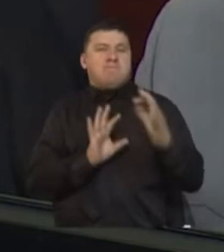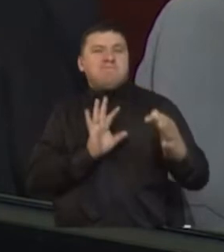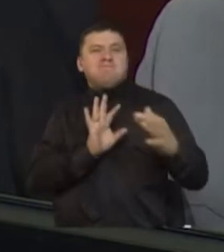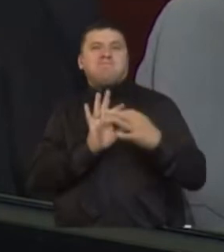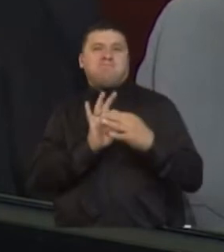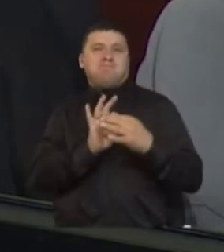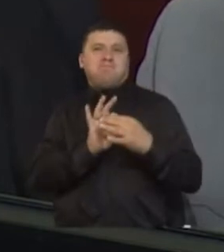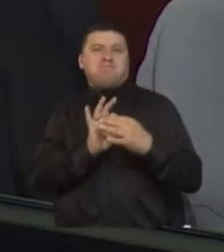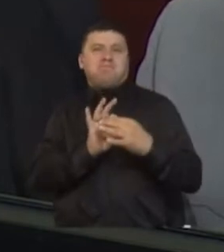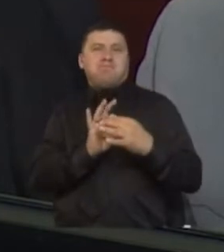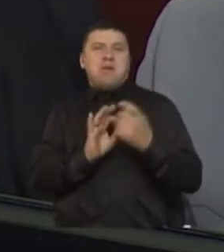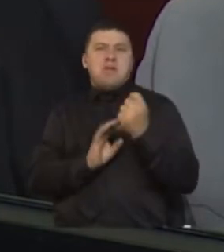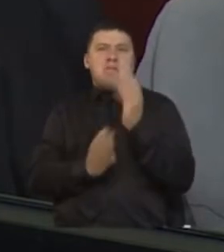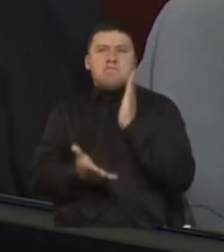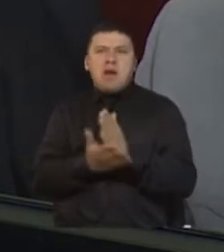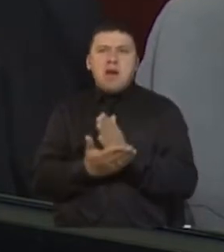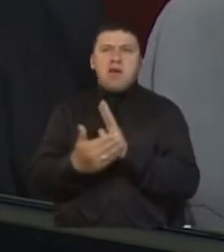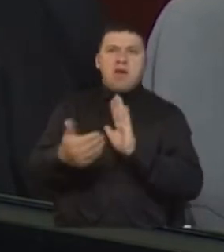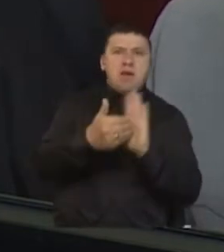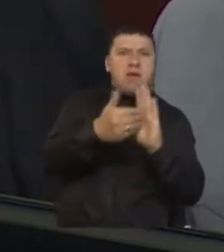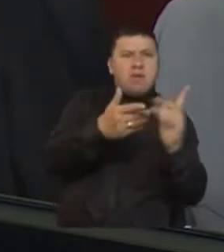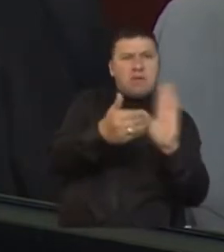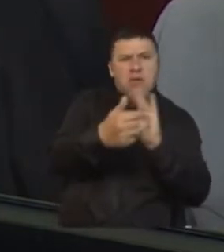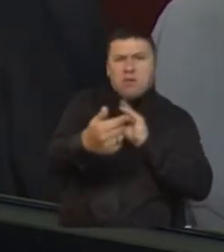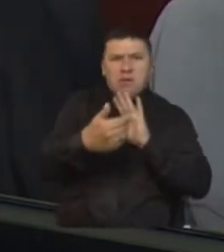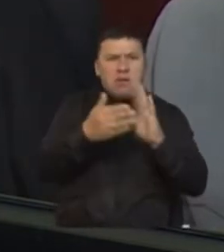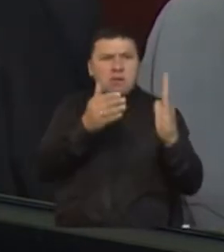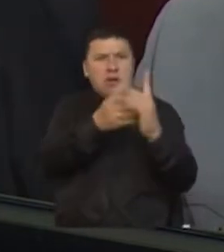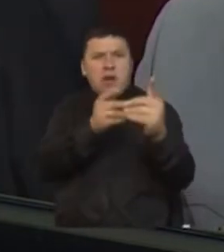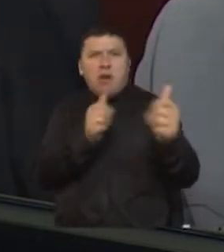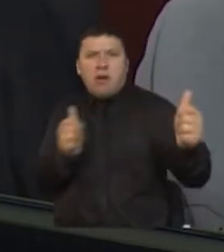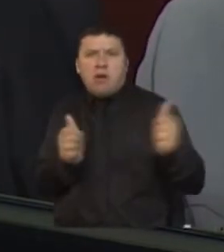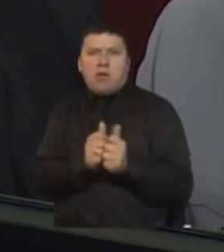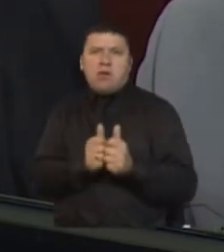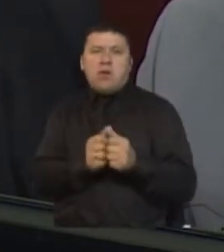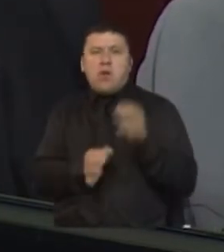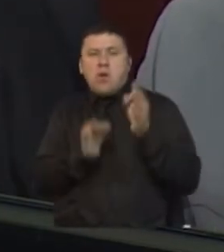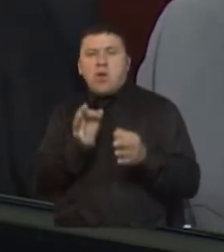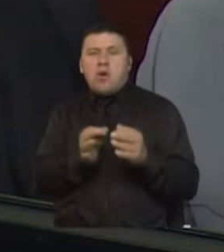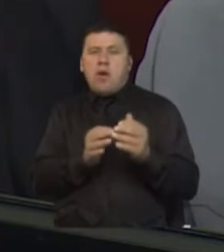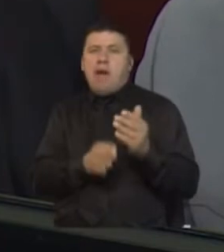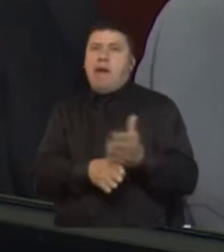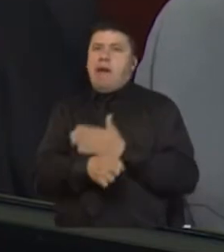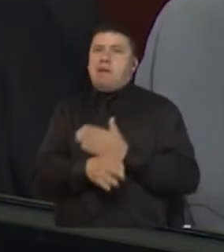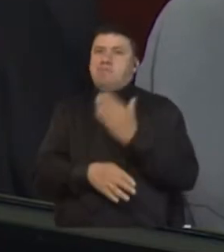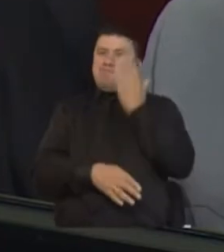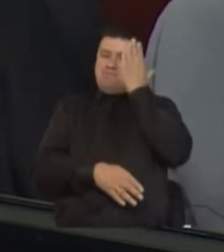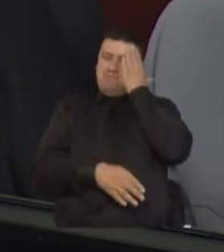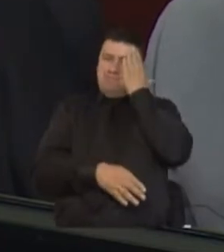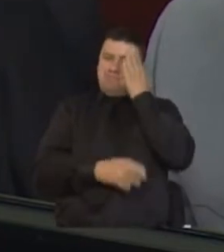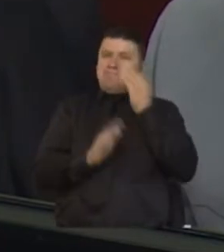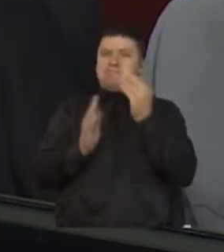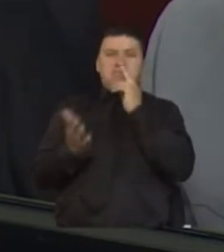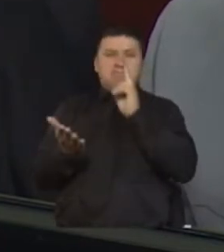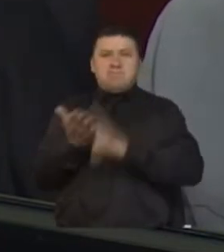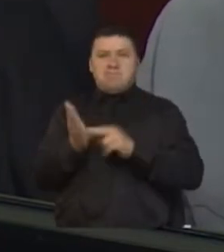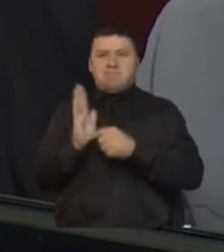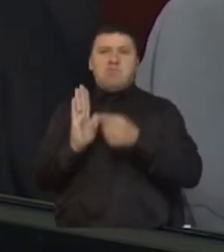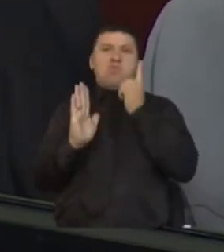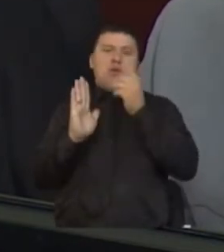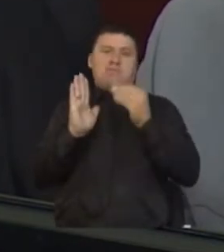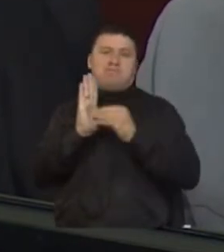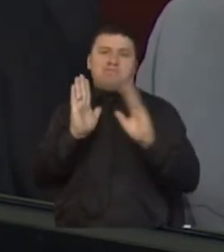la represión del delito y a la realización de un orden social justo previsto en la Carta